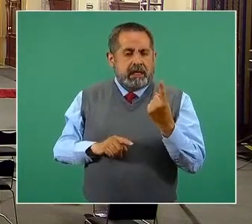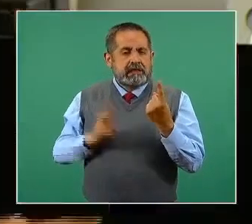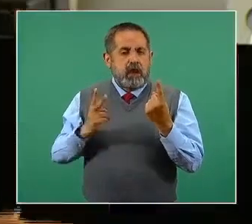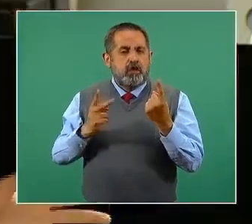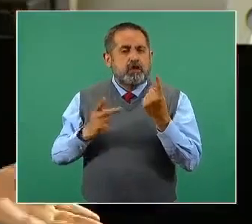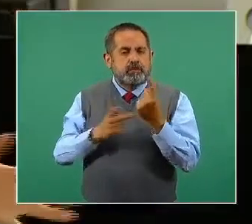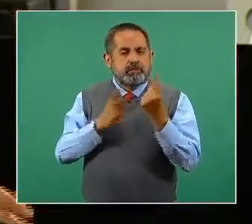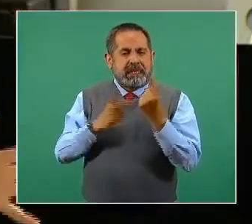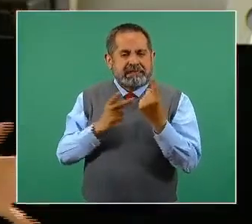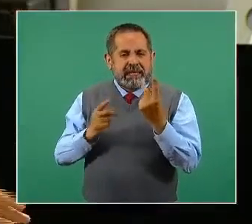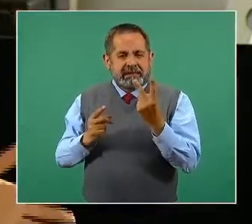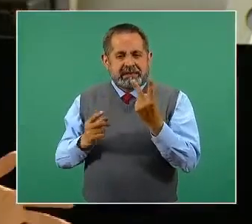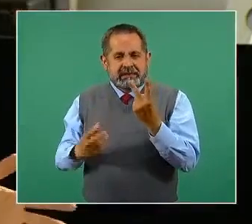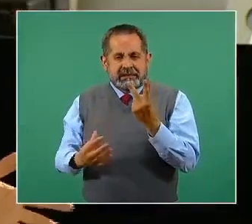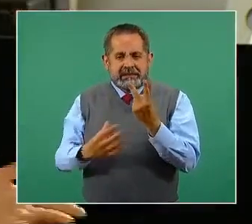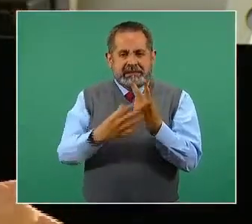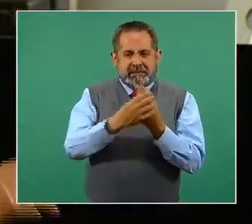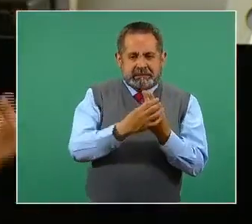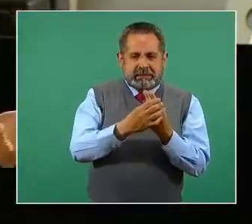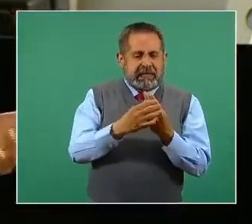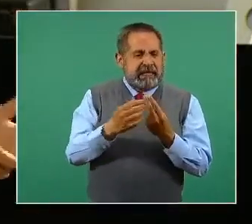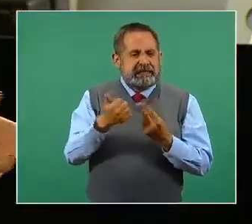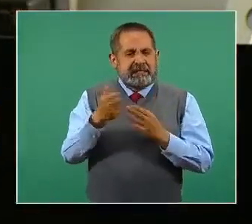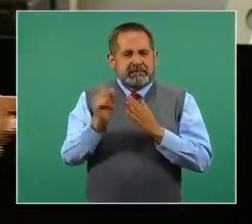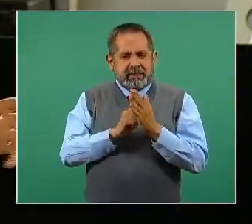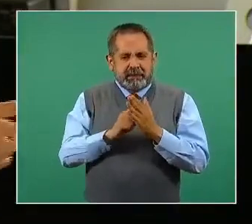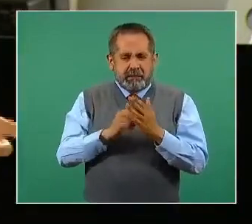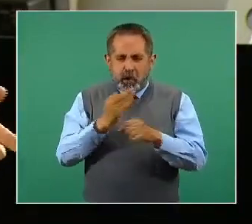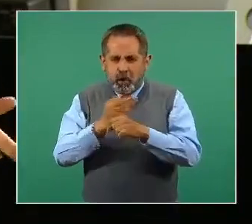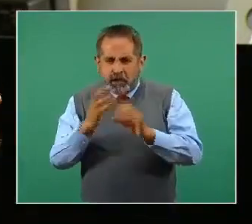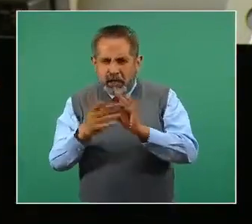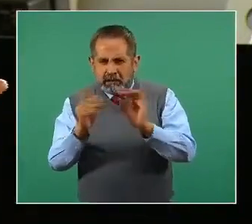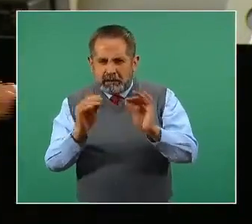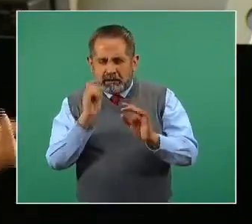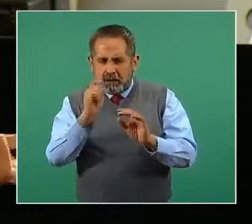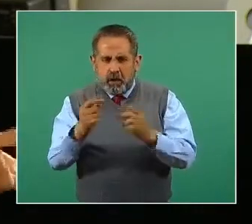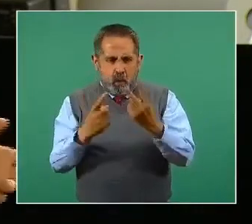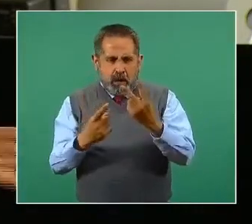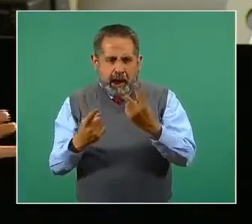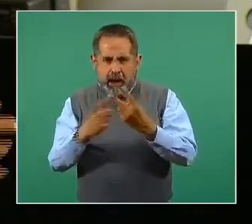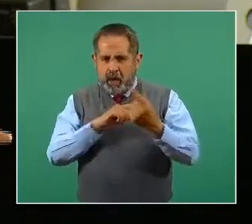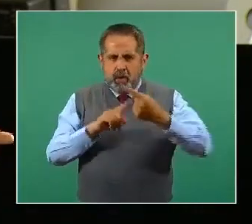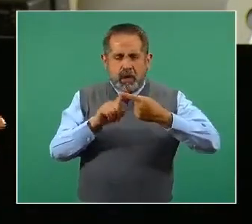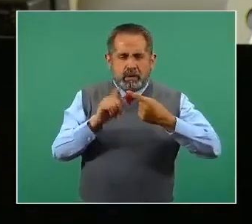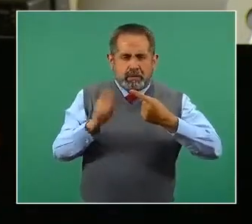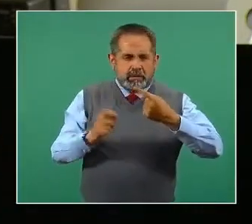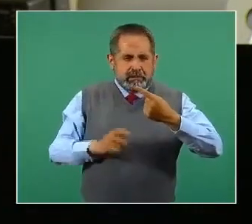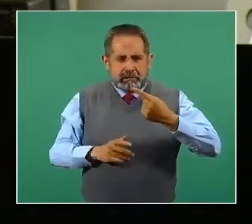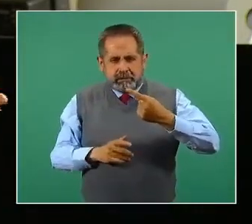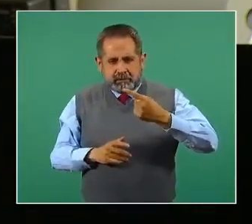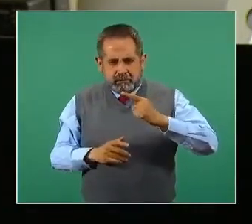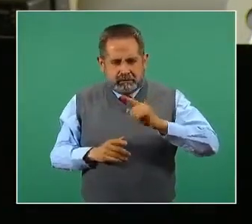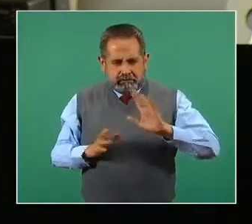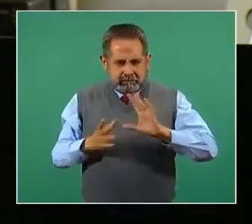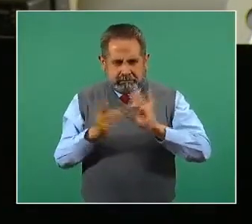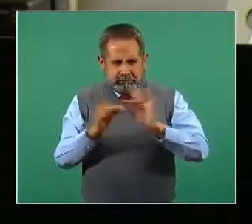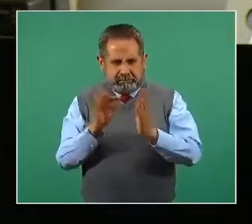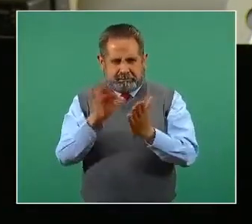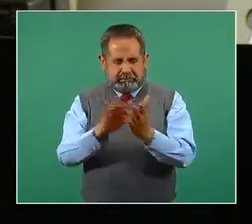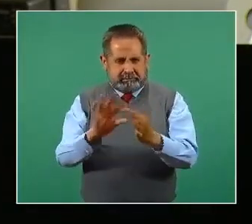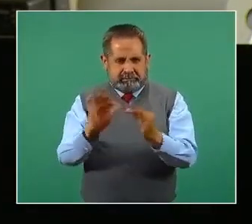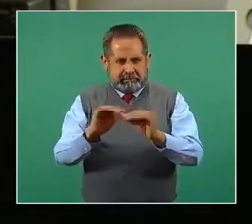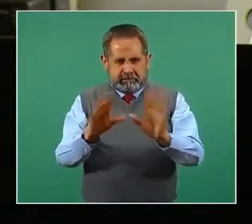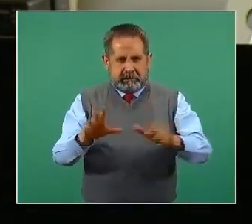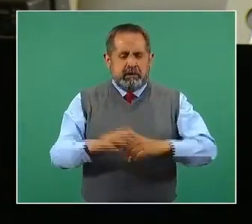dosis que se apliquen en un lapso de 6 meses, pero ahorita dice que es una dosis, entonces solo